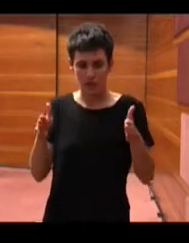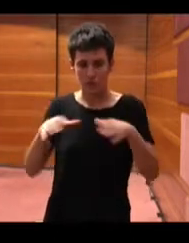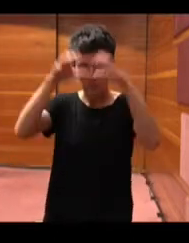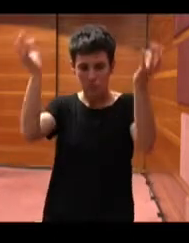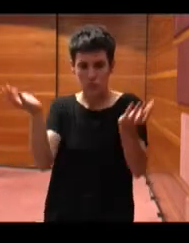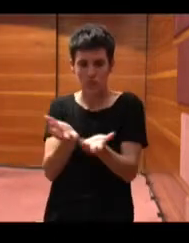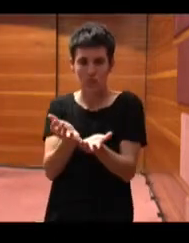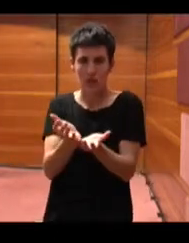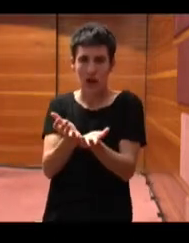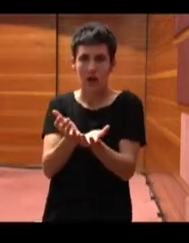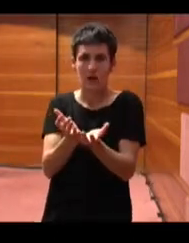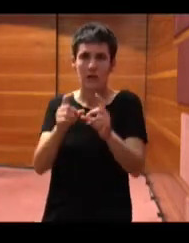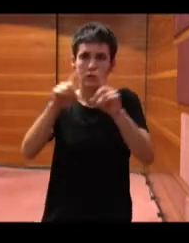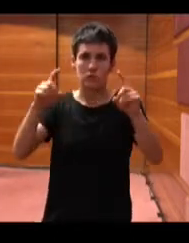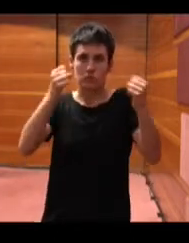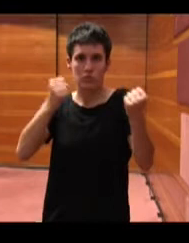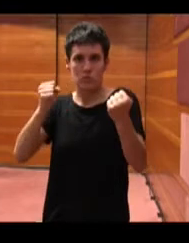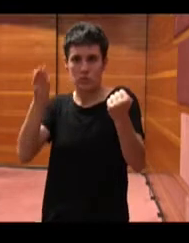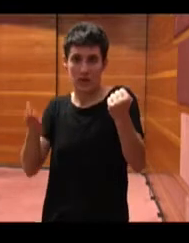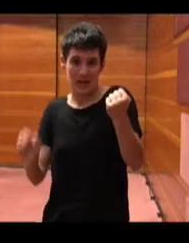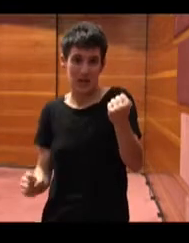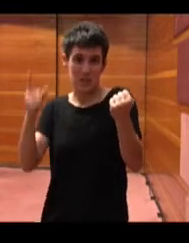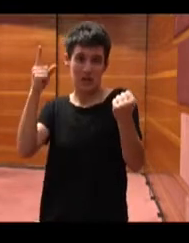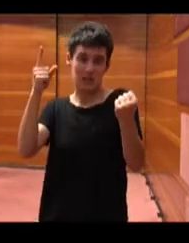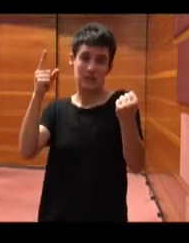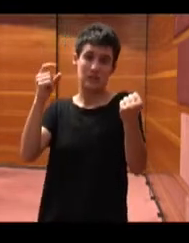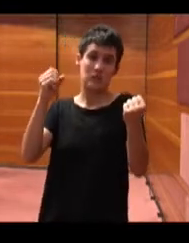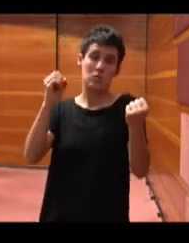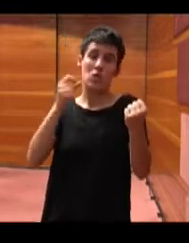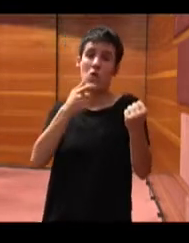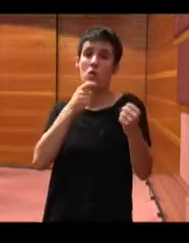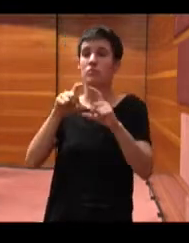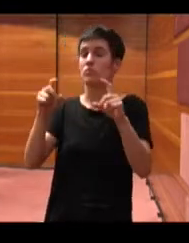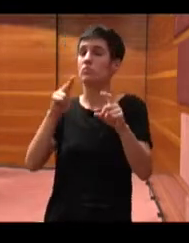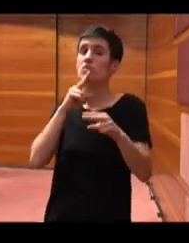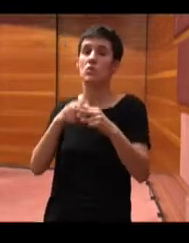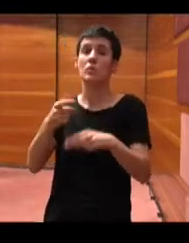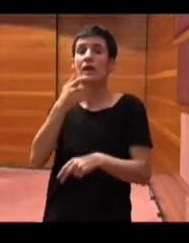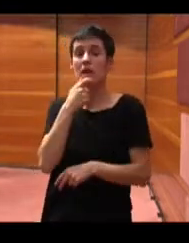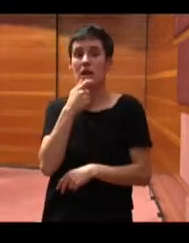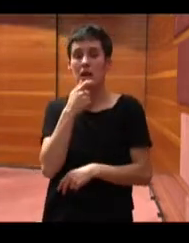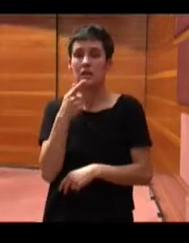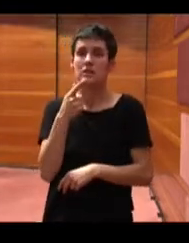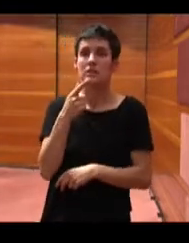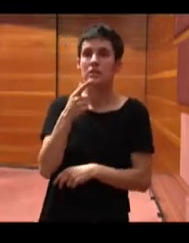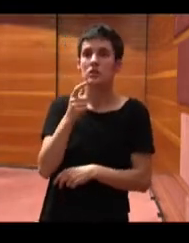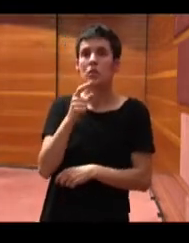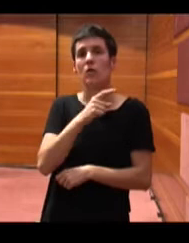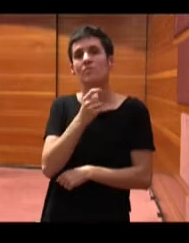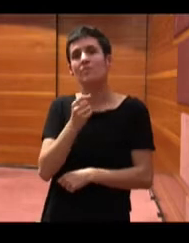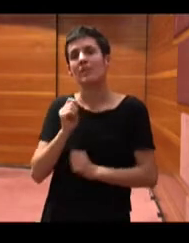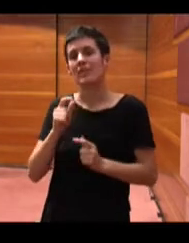quizá más importante en materia de gobierno abierto, en inglés la Open Government Partnership, no habla de esos tres principios, habla de otros